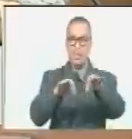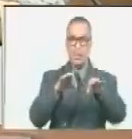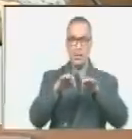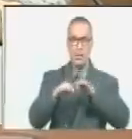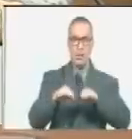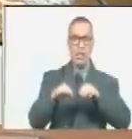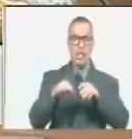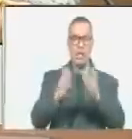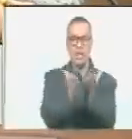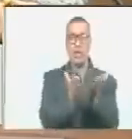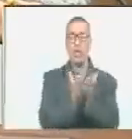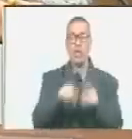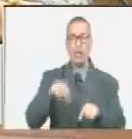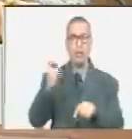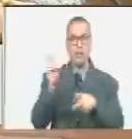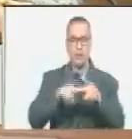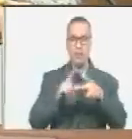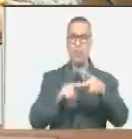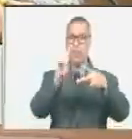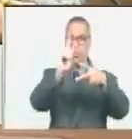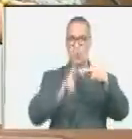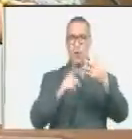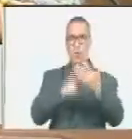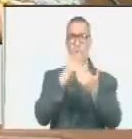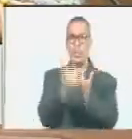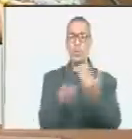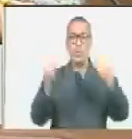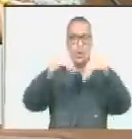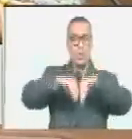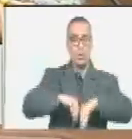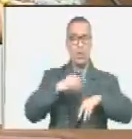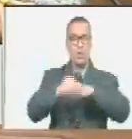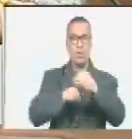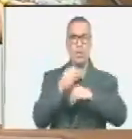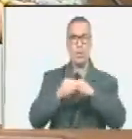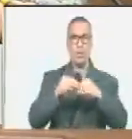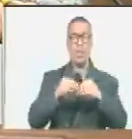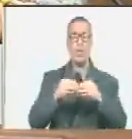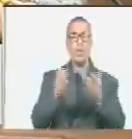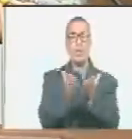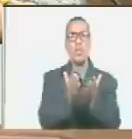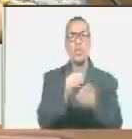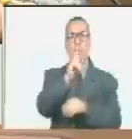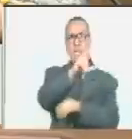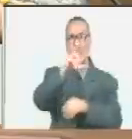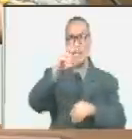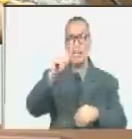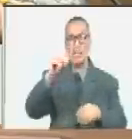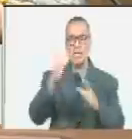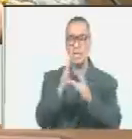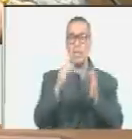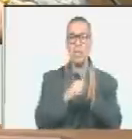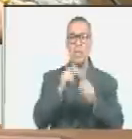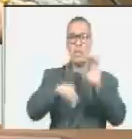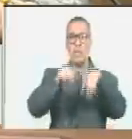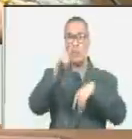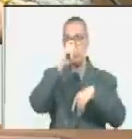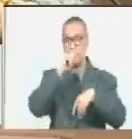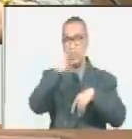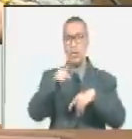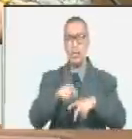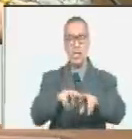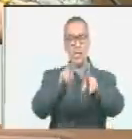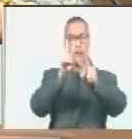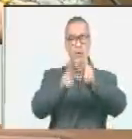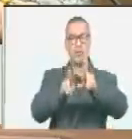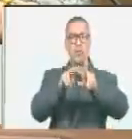en Venezuela. Punto número dos. Proyecto de acuerdo con motivo de celebrarse el 30 de abril el 12 aniversario de la Gran